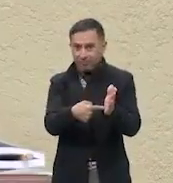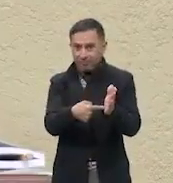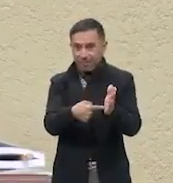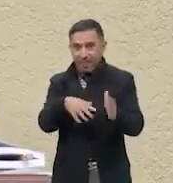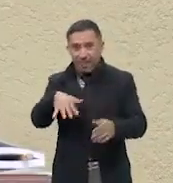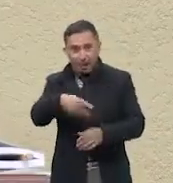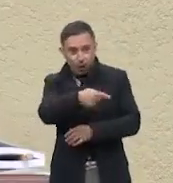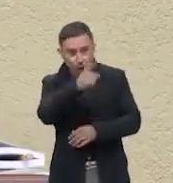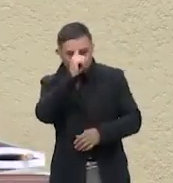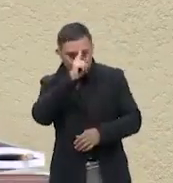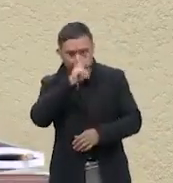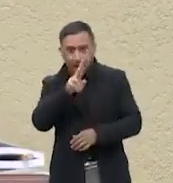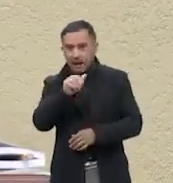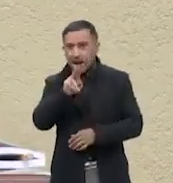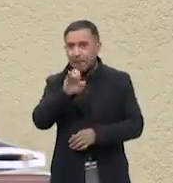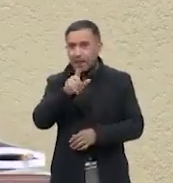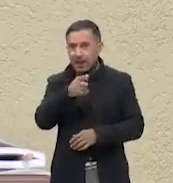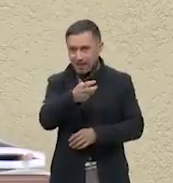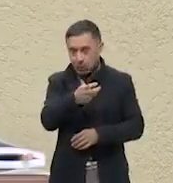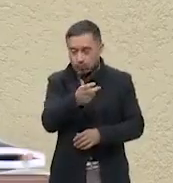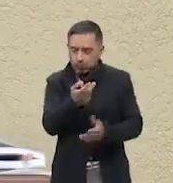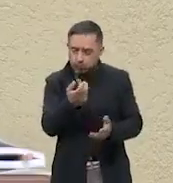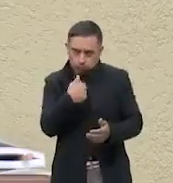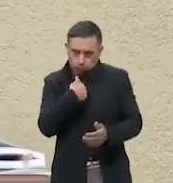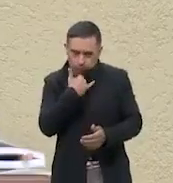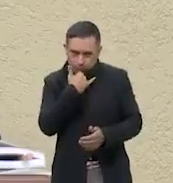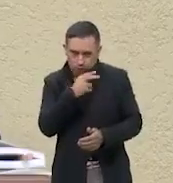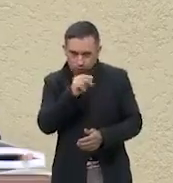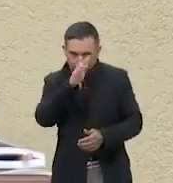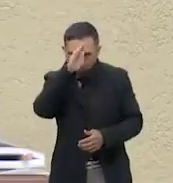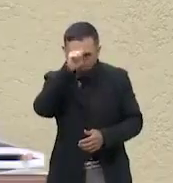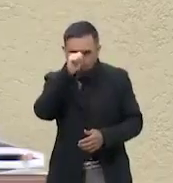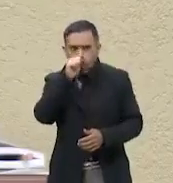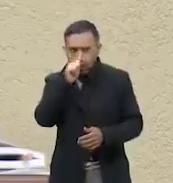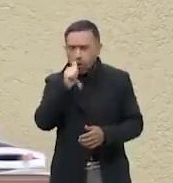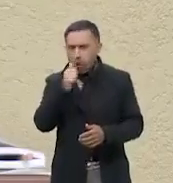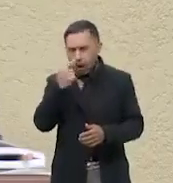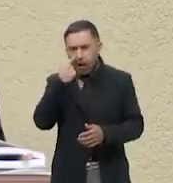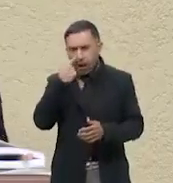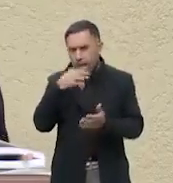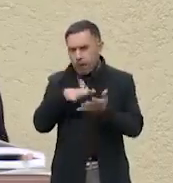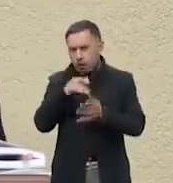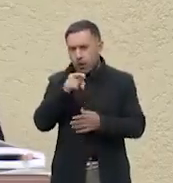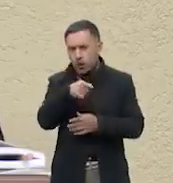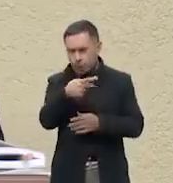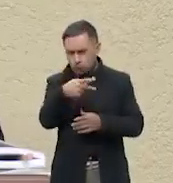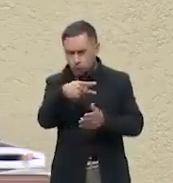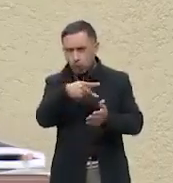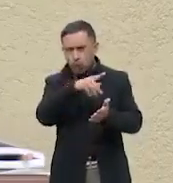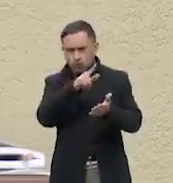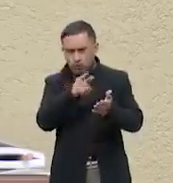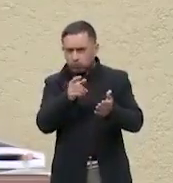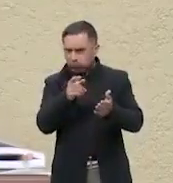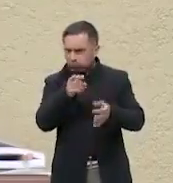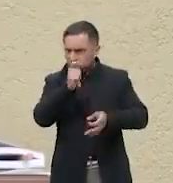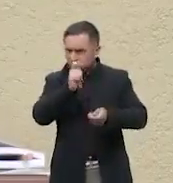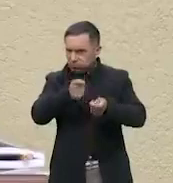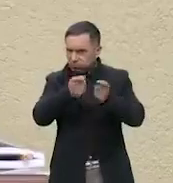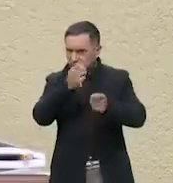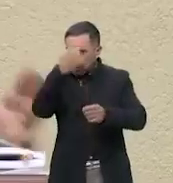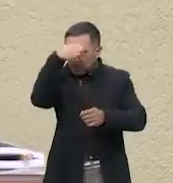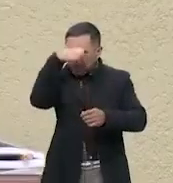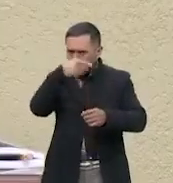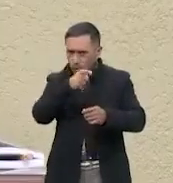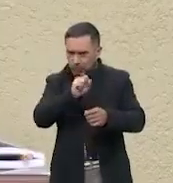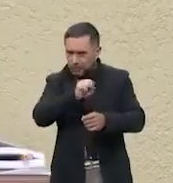quien también en este caso sí tengo una diferencia, a pesar de que suelo compartir su sentido jurídico, su fino sentido jurídico, decía ella,